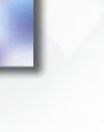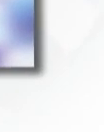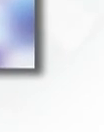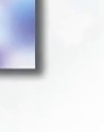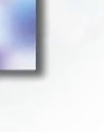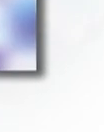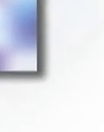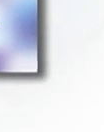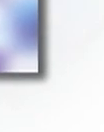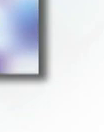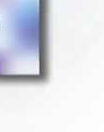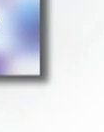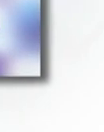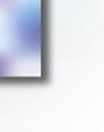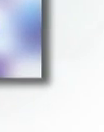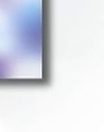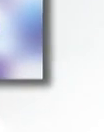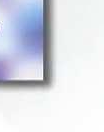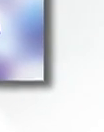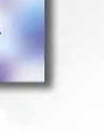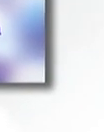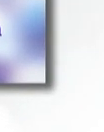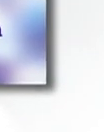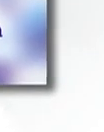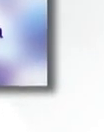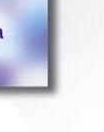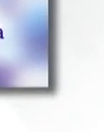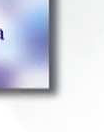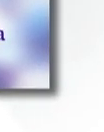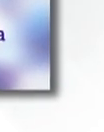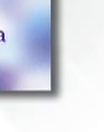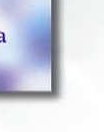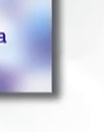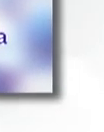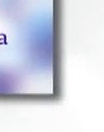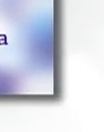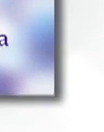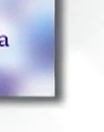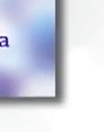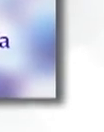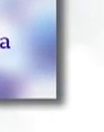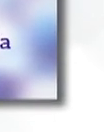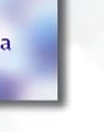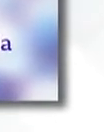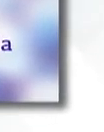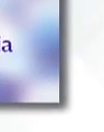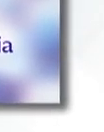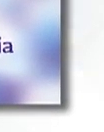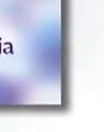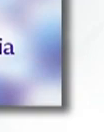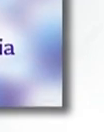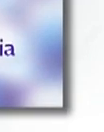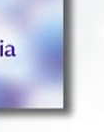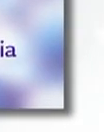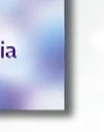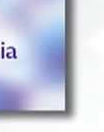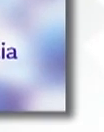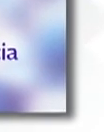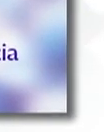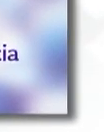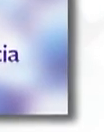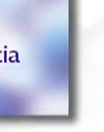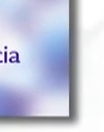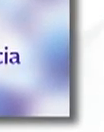Conoce toda la información sobre la beca de excelencia para los mejores participantes de las Olimpiadas Nacionales de Biología, Química,